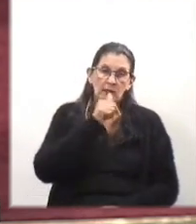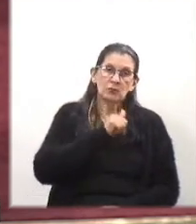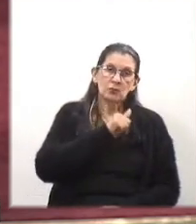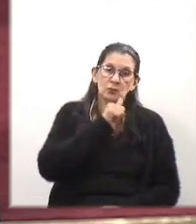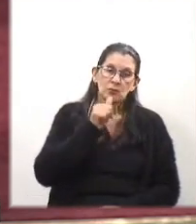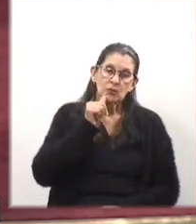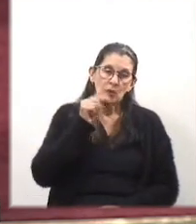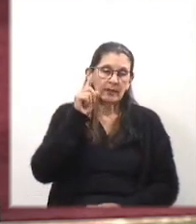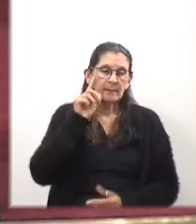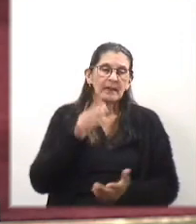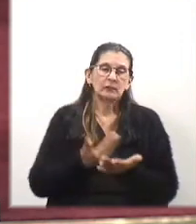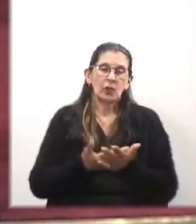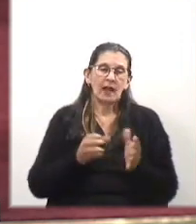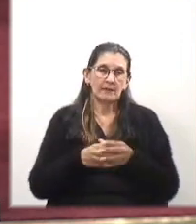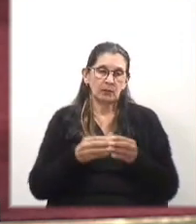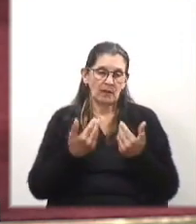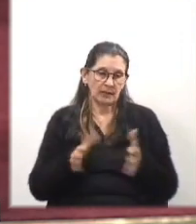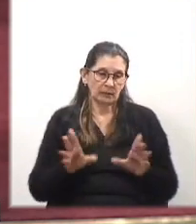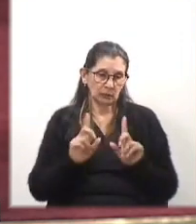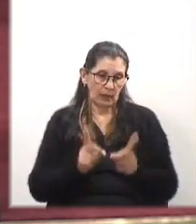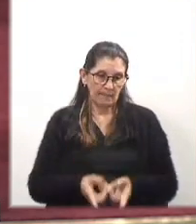también planteaba Cabildo Abierto.